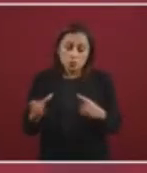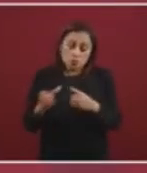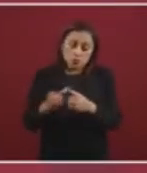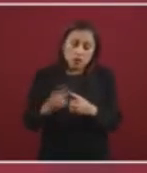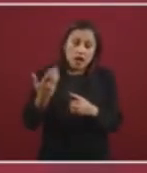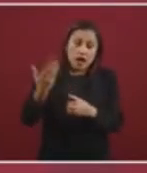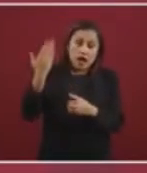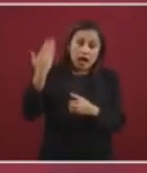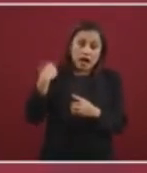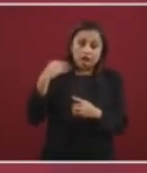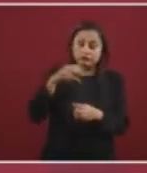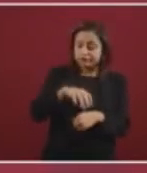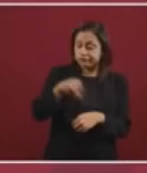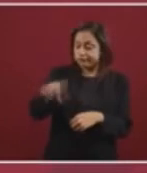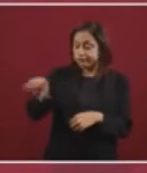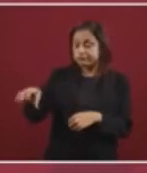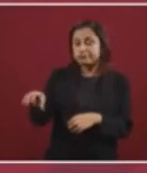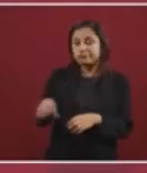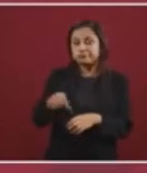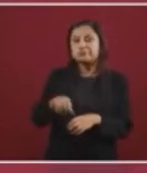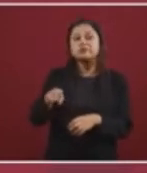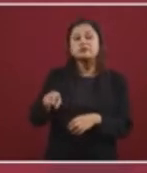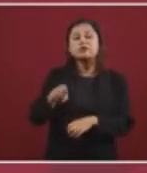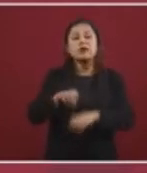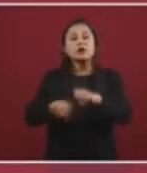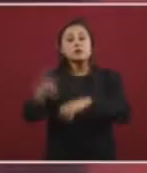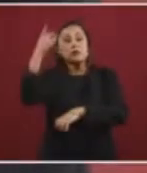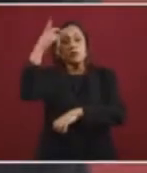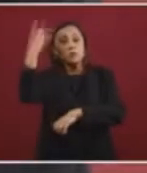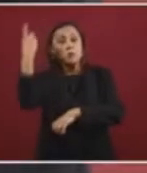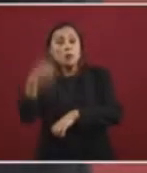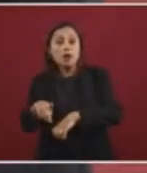casi todos tienen medios de comunicación.